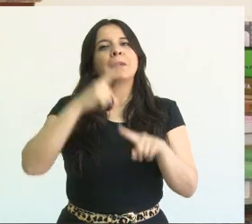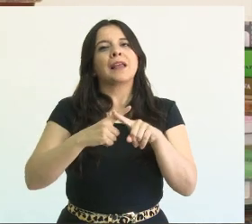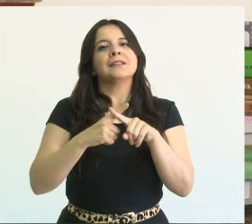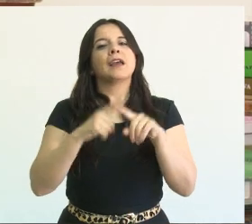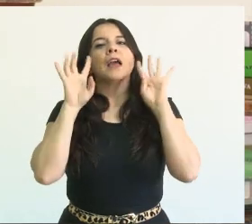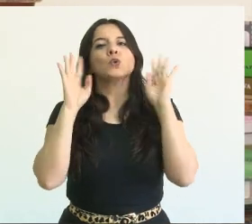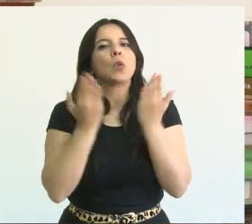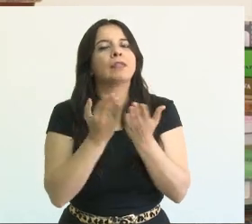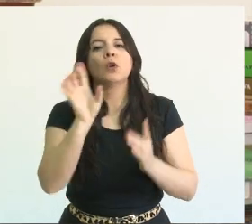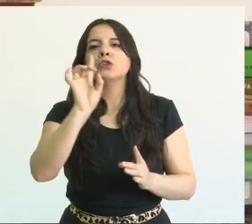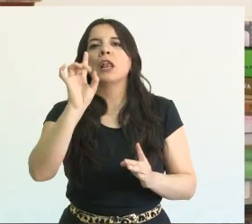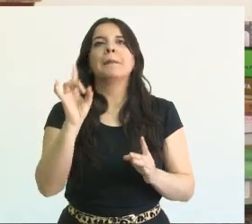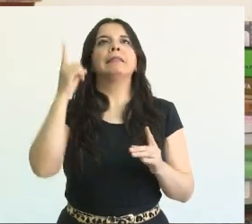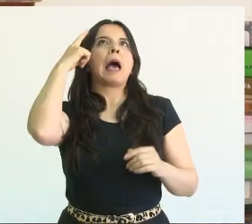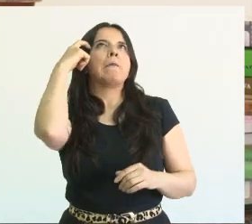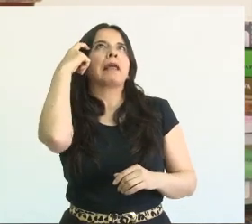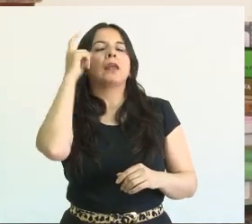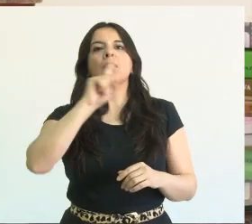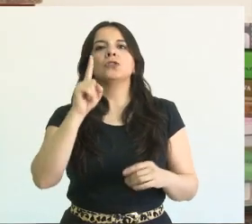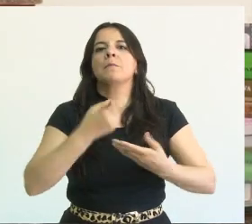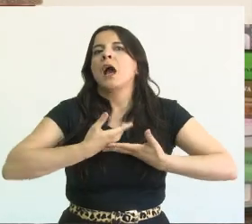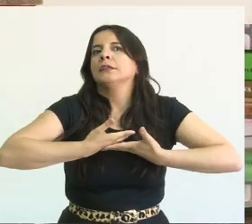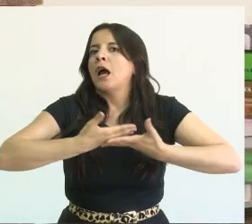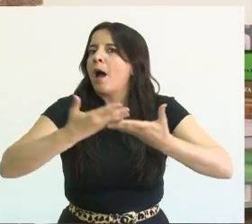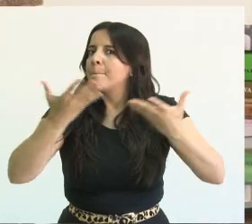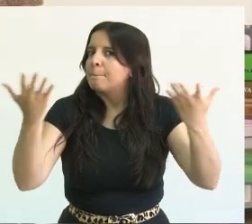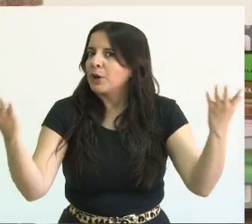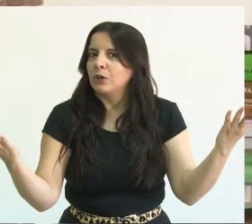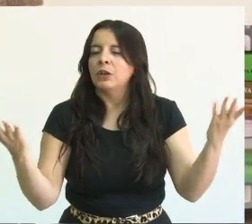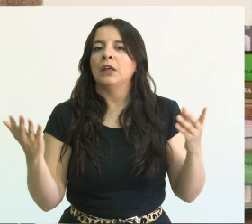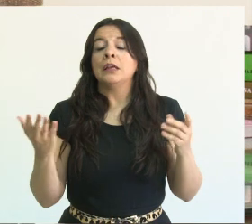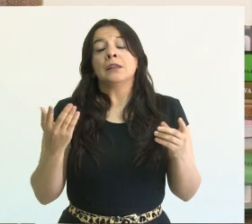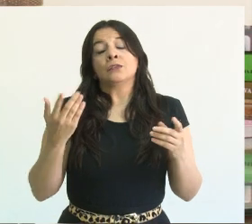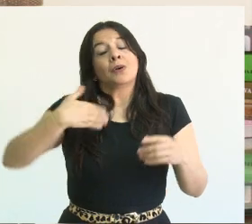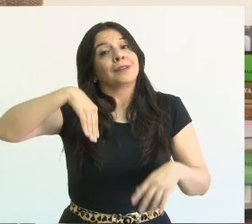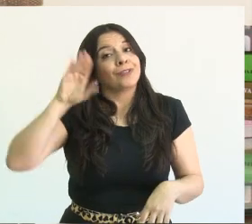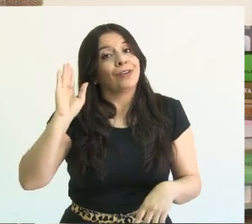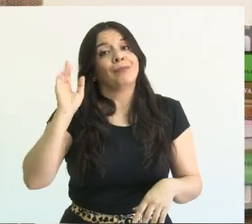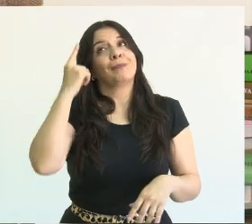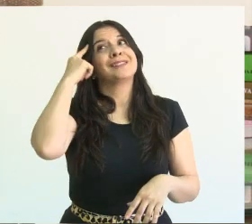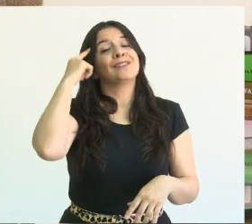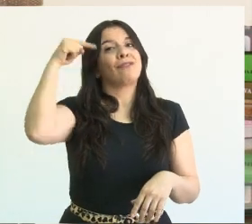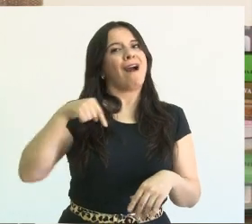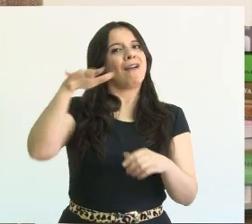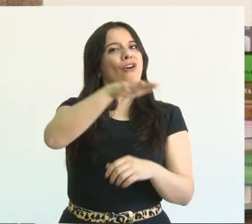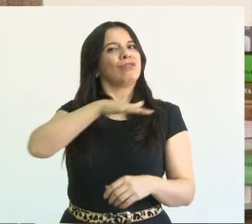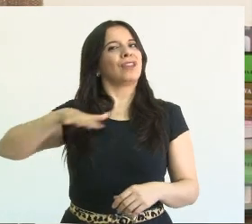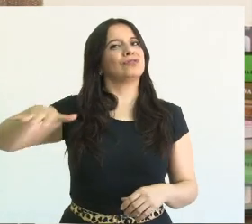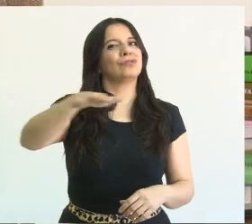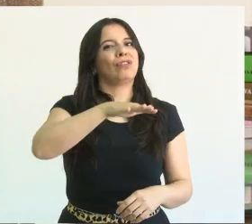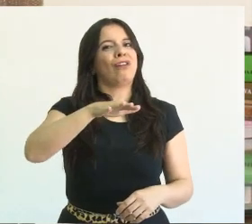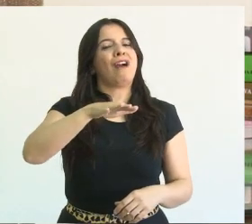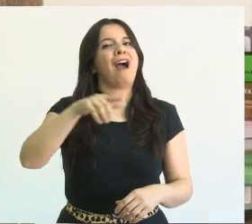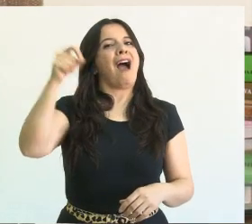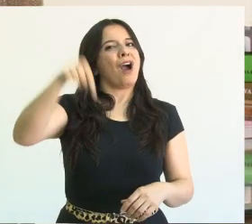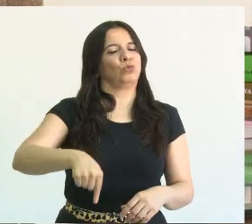exclusivamente a la formación en una carrera, sino que es mucho más amplia, sobre todo en contextos como los actuales, donde la universidad